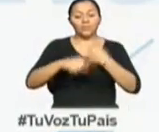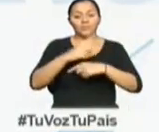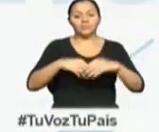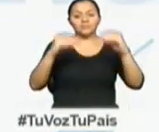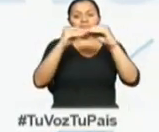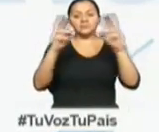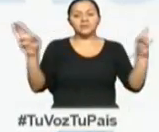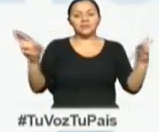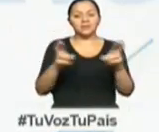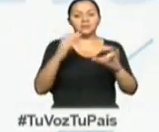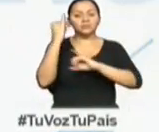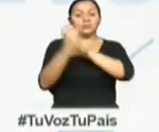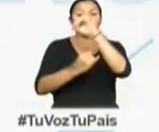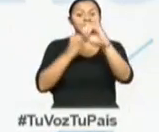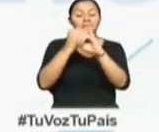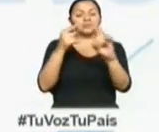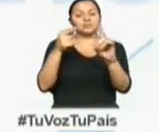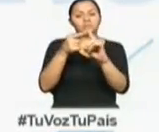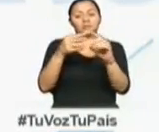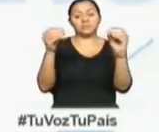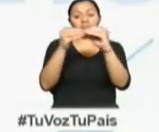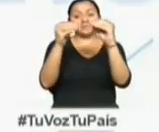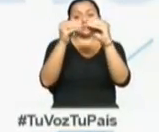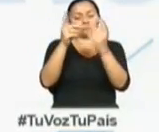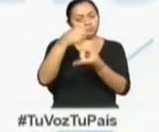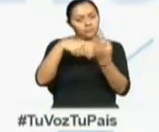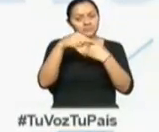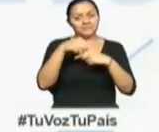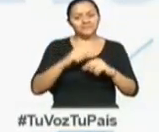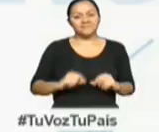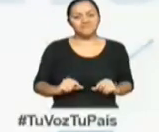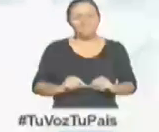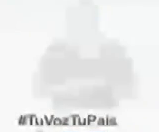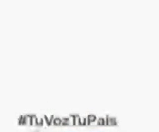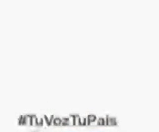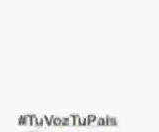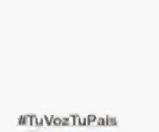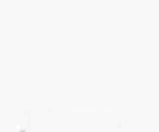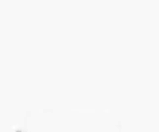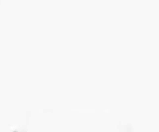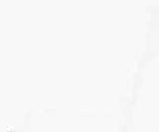tendremos el resumen internacional, no se lo pierda, ya regresamos.